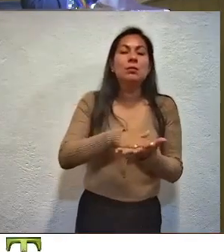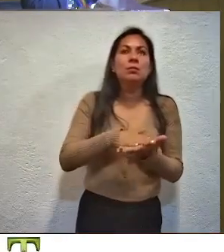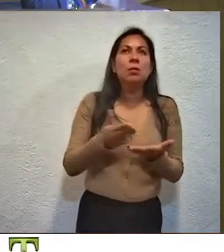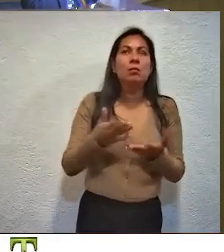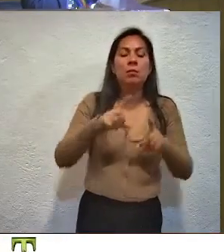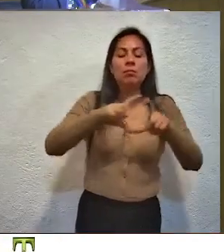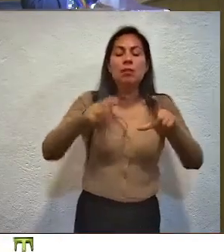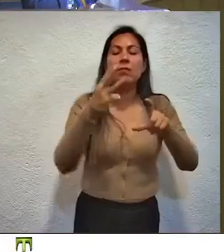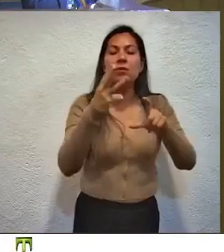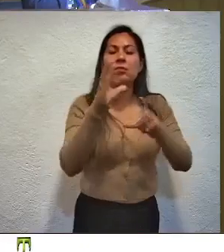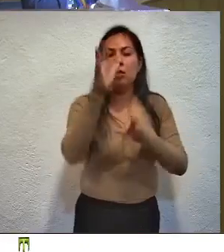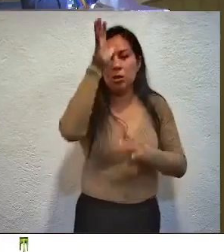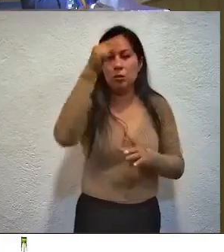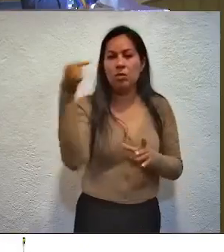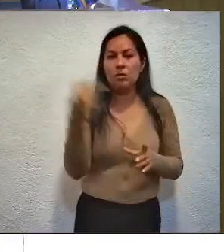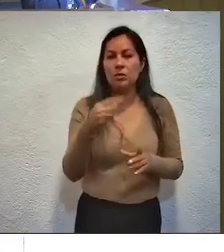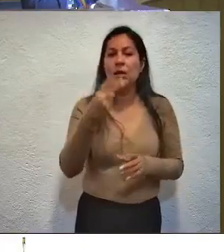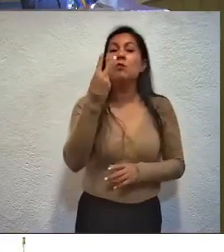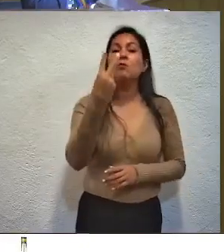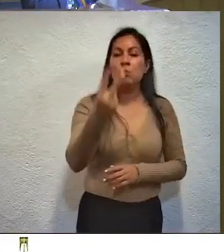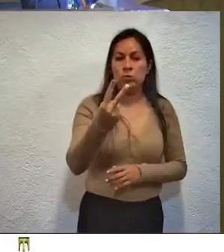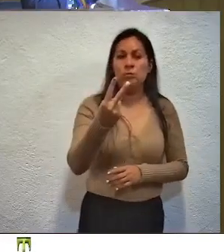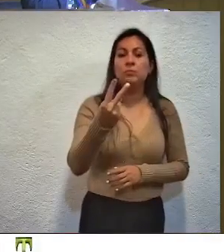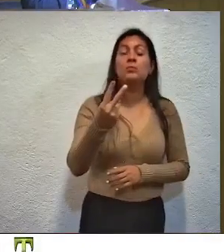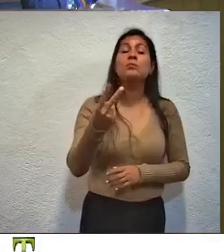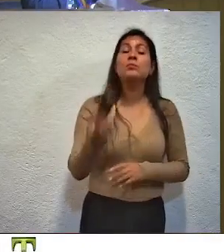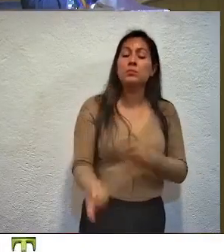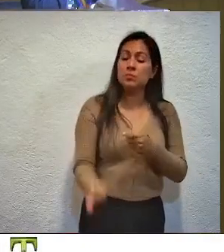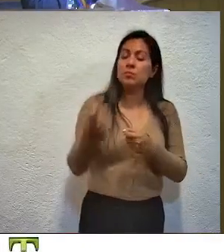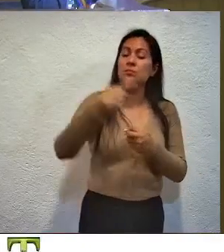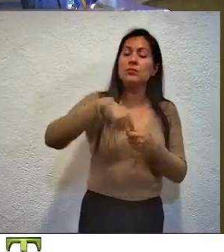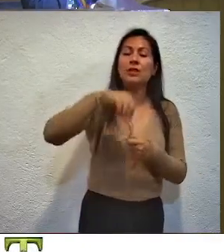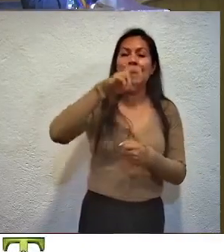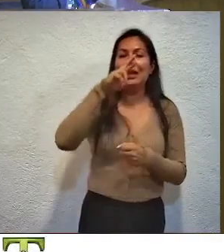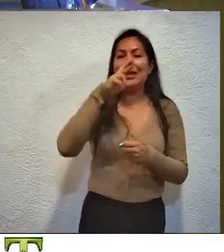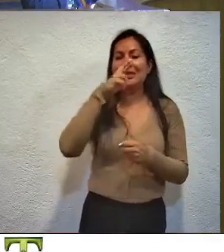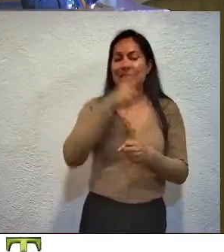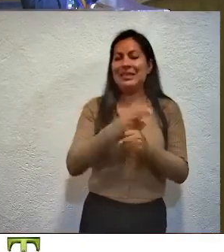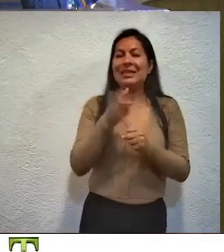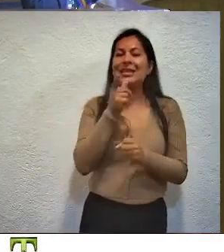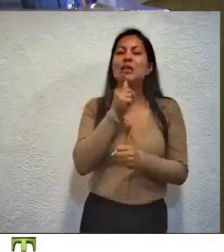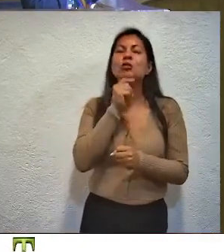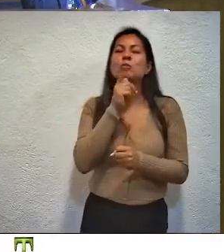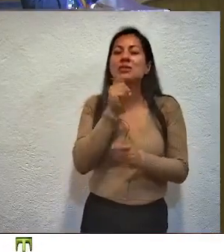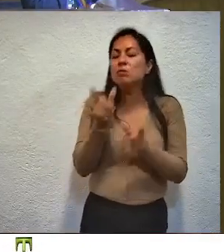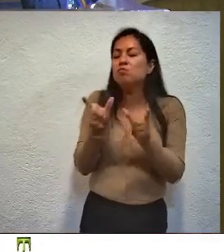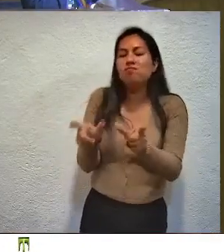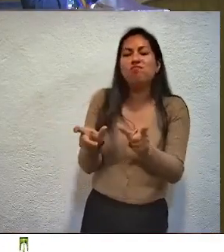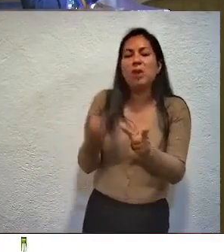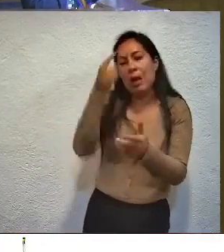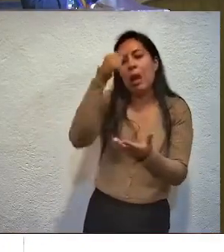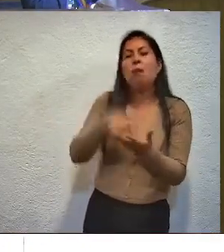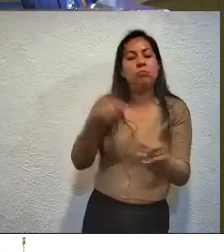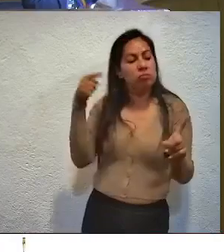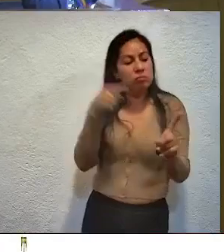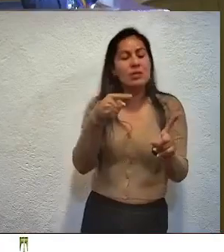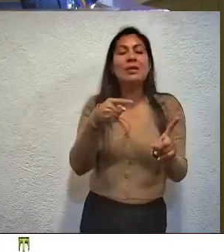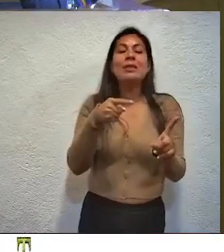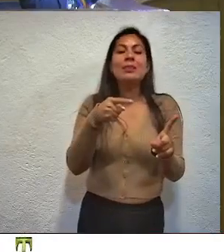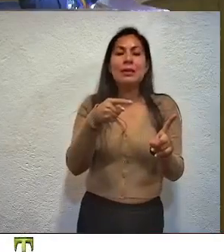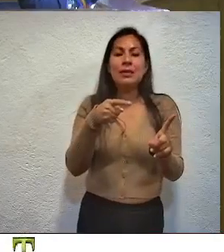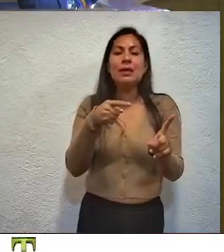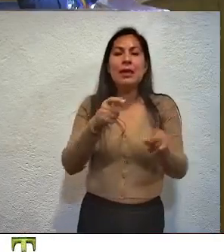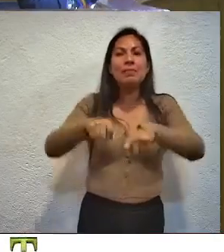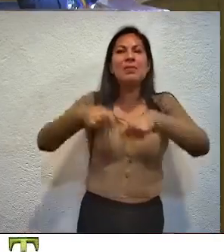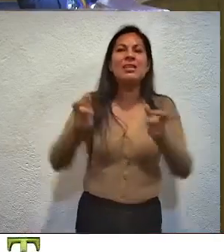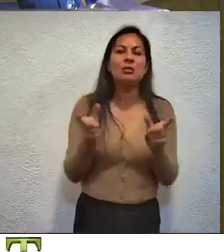considerando tercero de este acuerdo. Segundo, se vincula a la Secretaría de Seguridad Pública del Estado con la finalidad de que